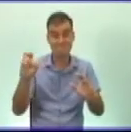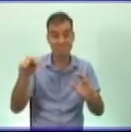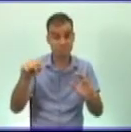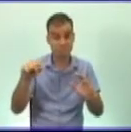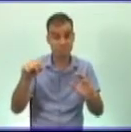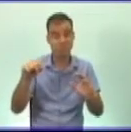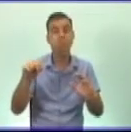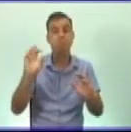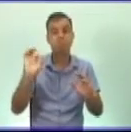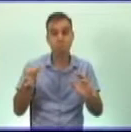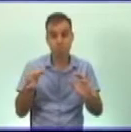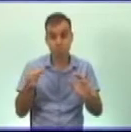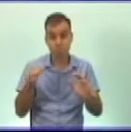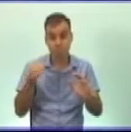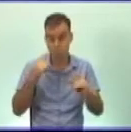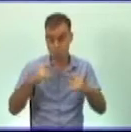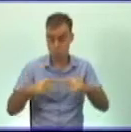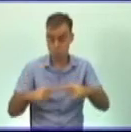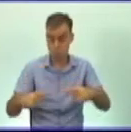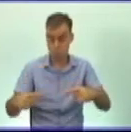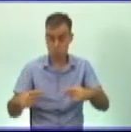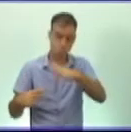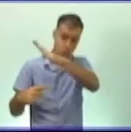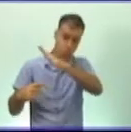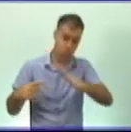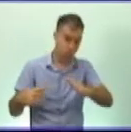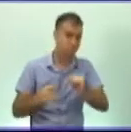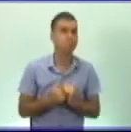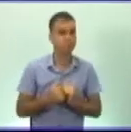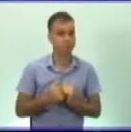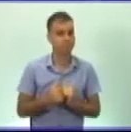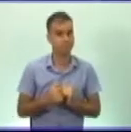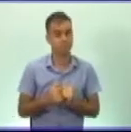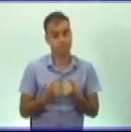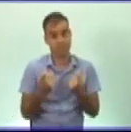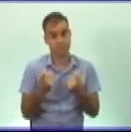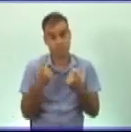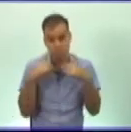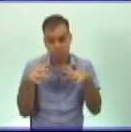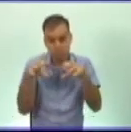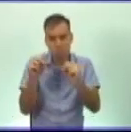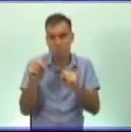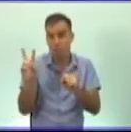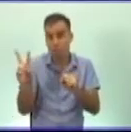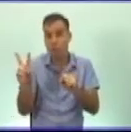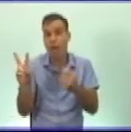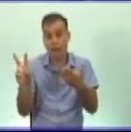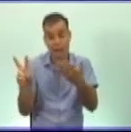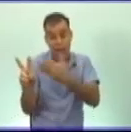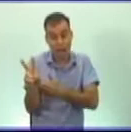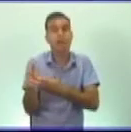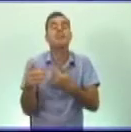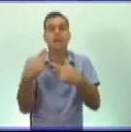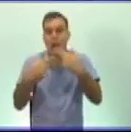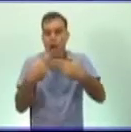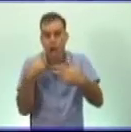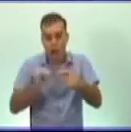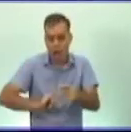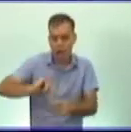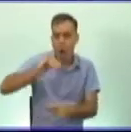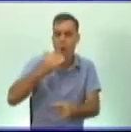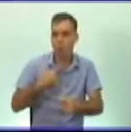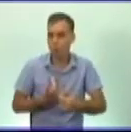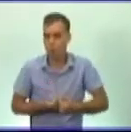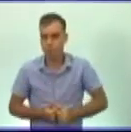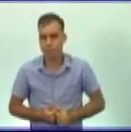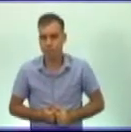relación cateto opuesto sobre hipotenusa y a nosotros nos hace falta para poder determinar el volumen, hallar la altura. Por tanto, utilizamos